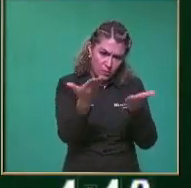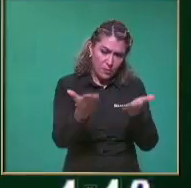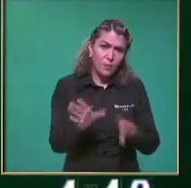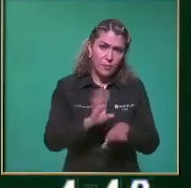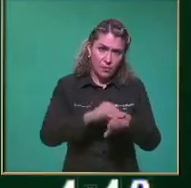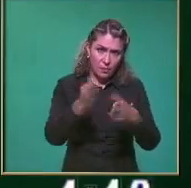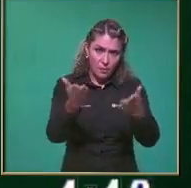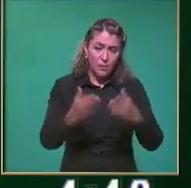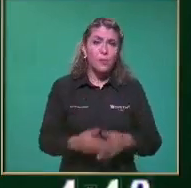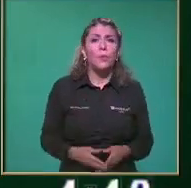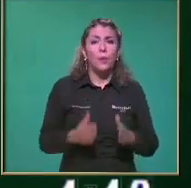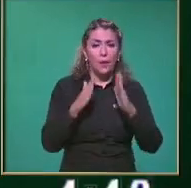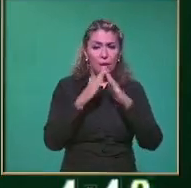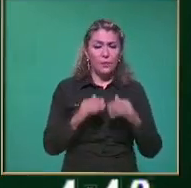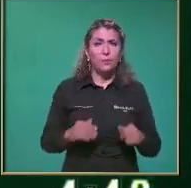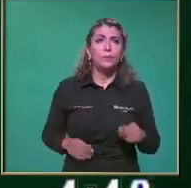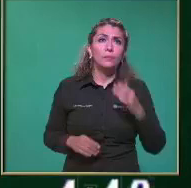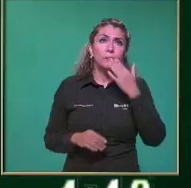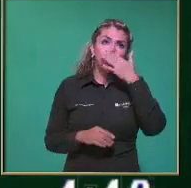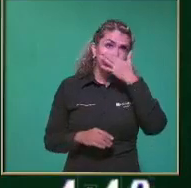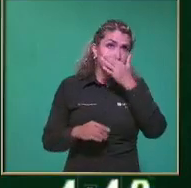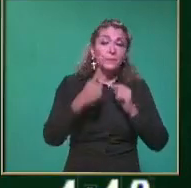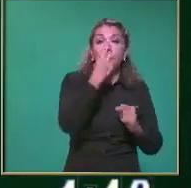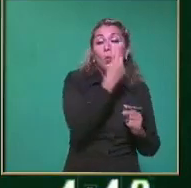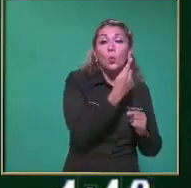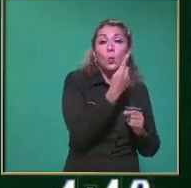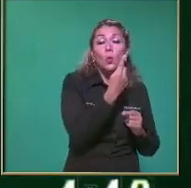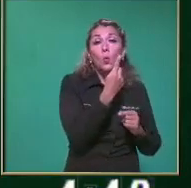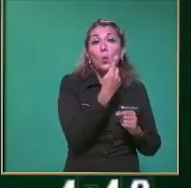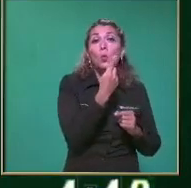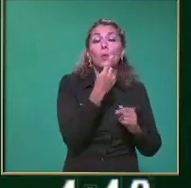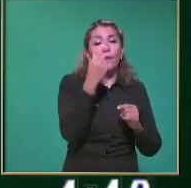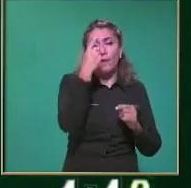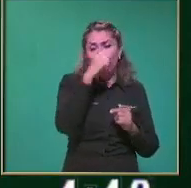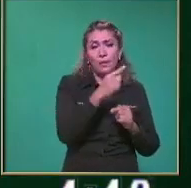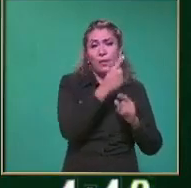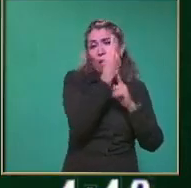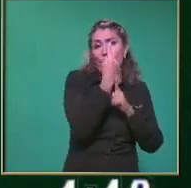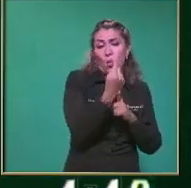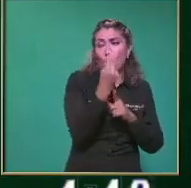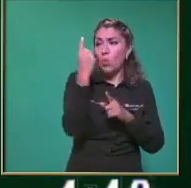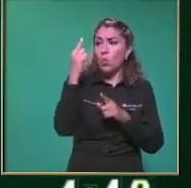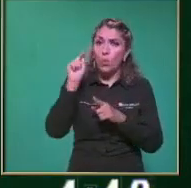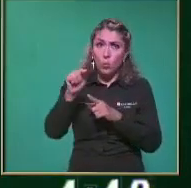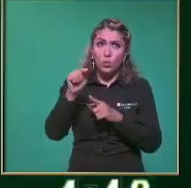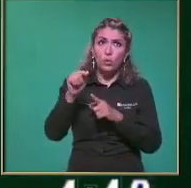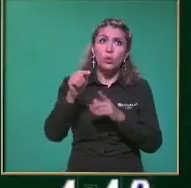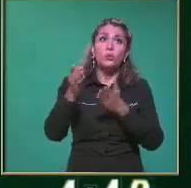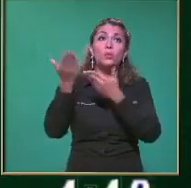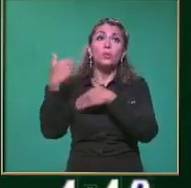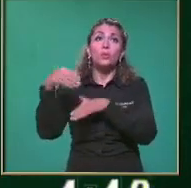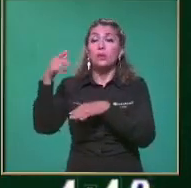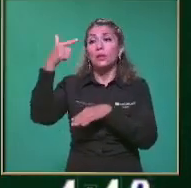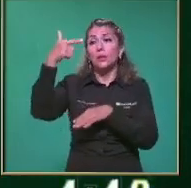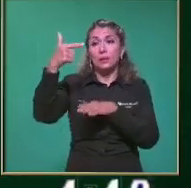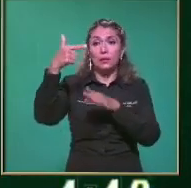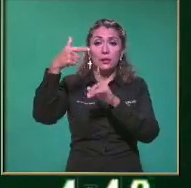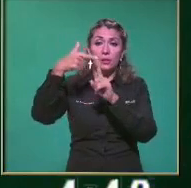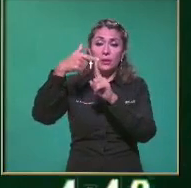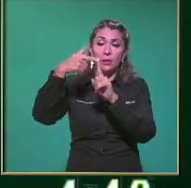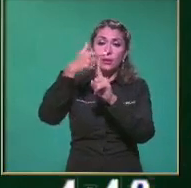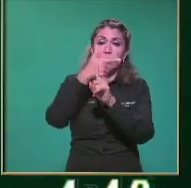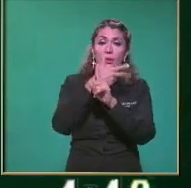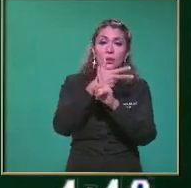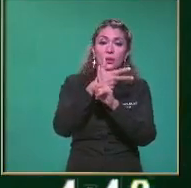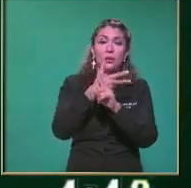casa. 1 entero 7 décimos. Ah, bueno, pues ese está bien sencillo, porque sería 1. Y el 7 me dice que son